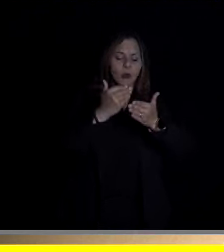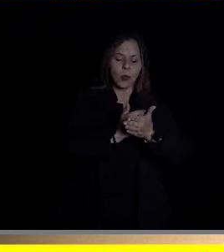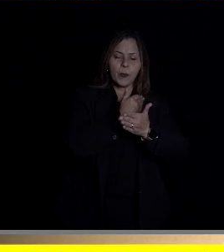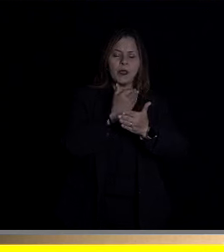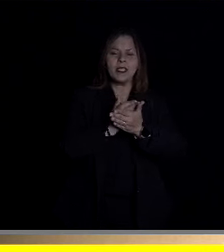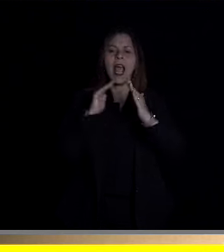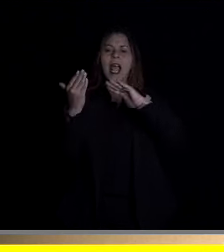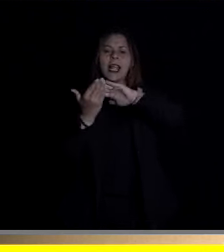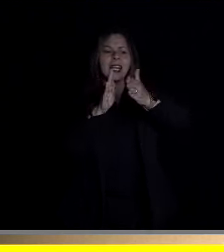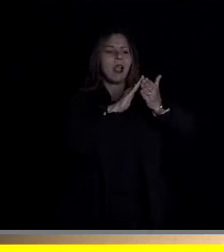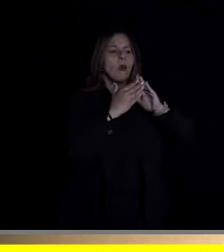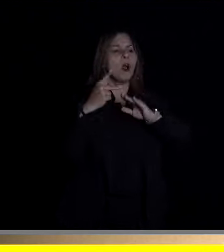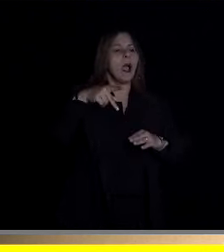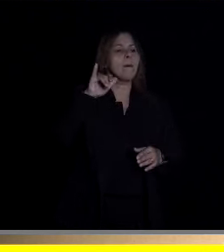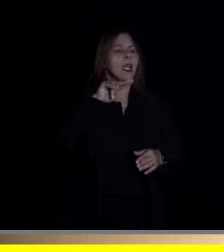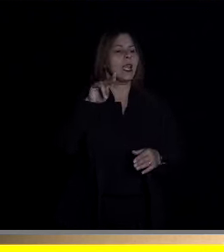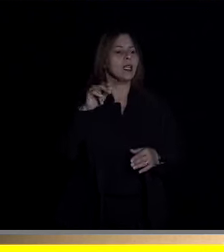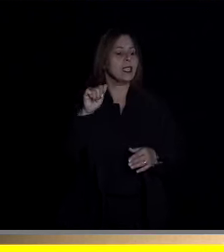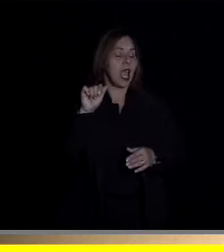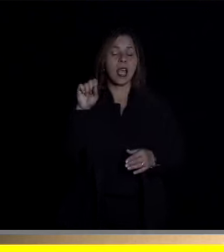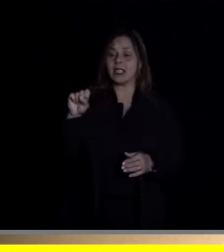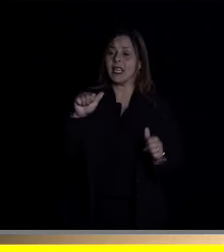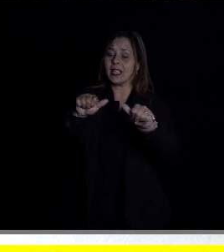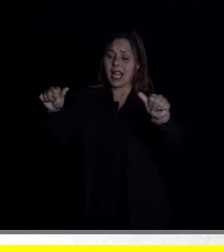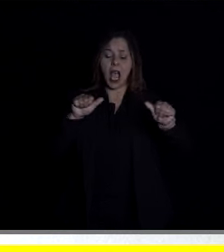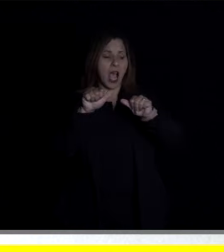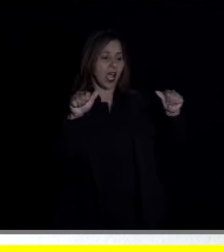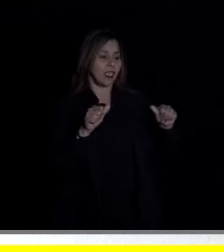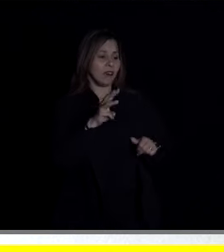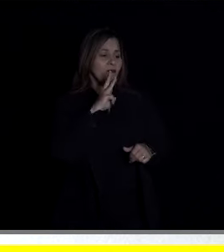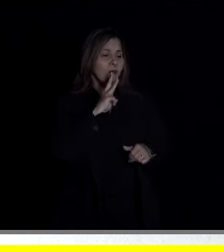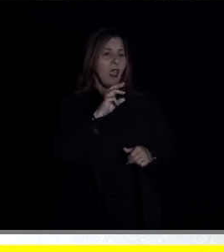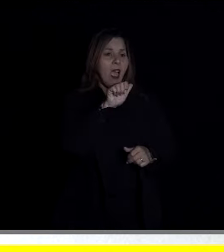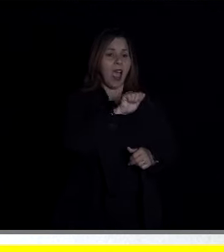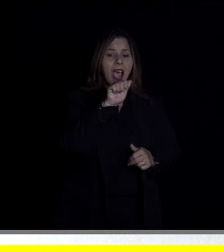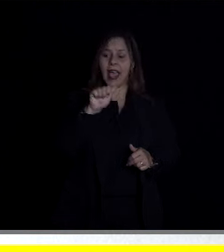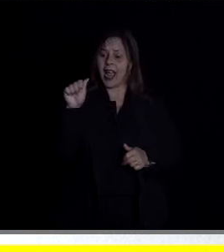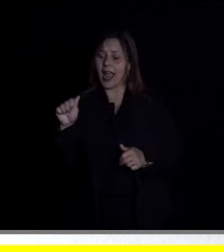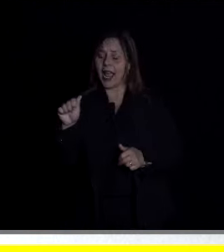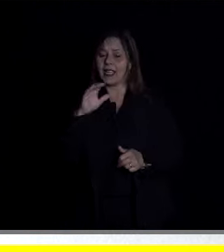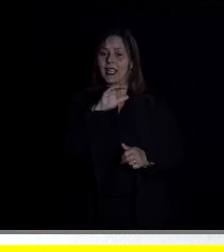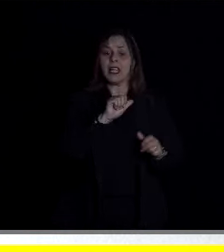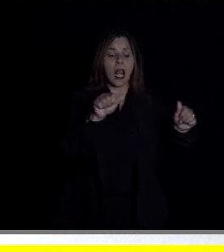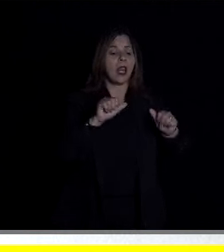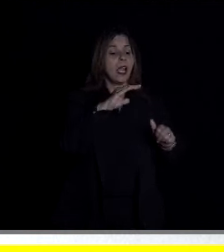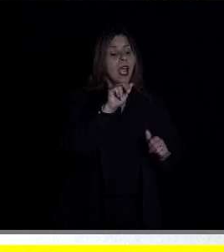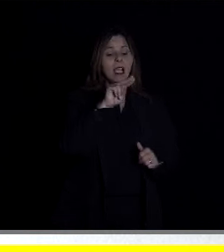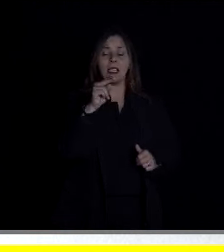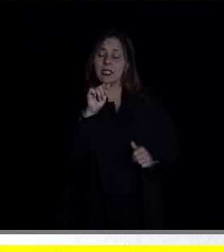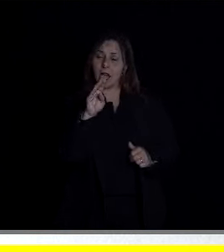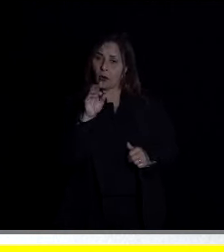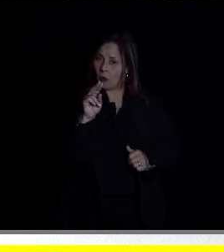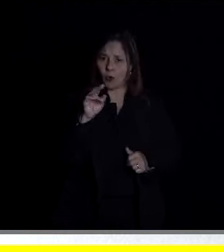La comunidad de Las Piñas en el barrio Beatriz y los sectores que se sirven del acueducto Casa de Piedra en Cañaboncito Estos amigos verán muy